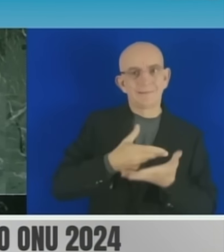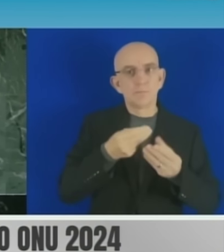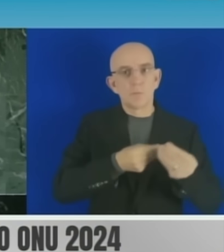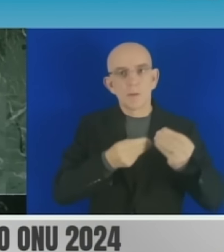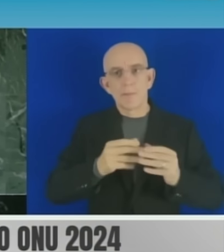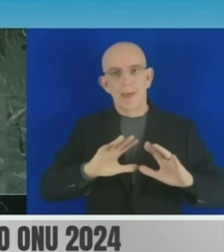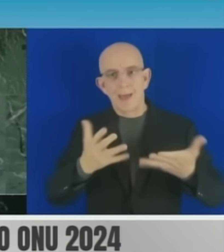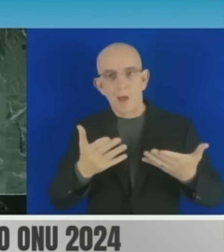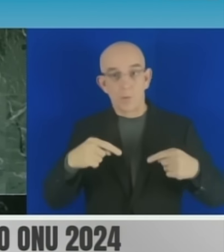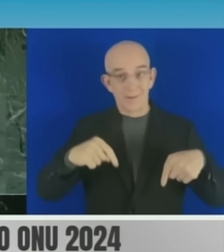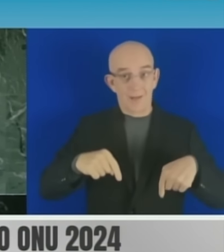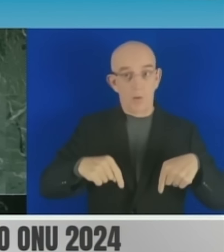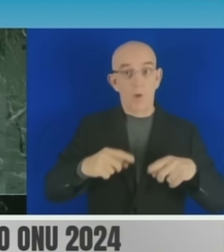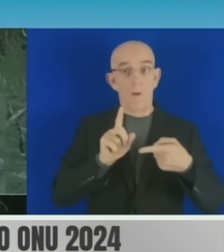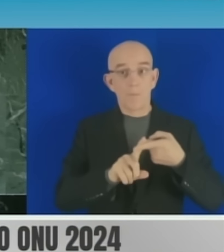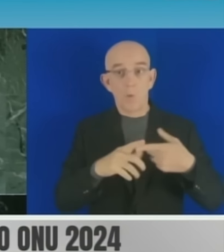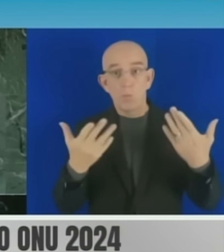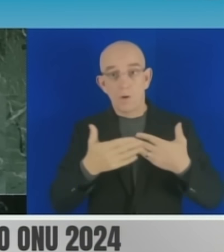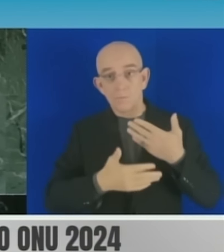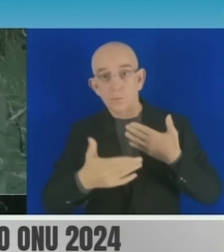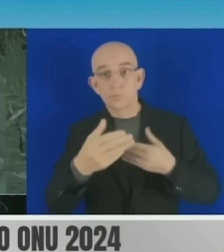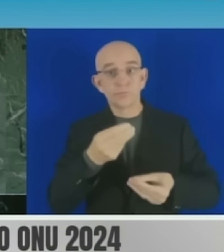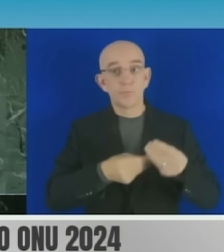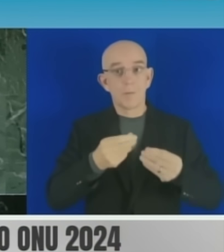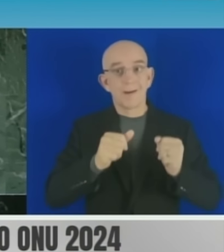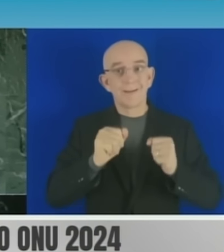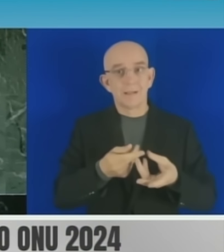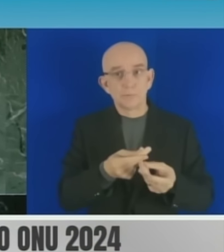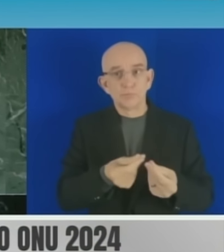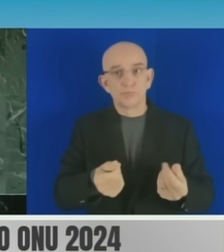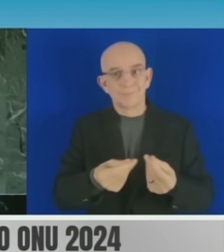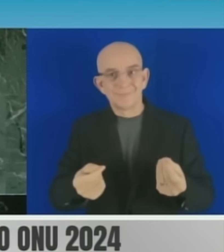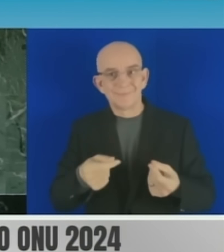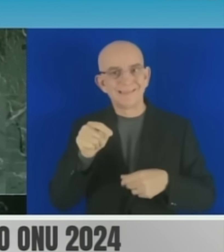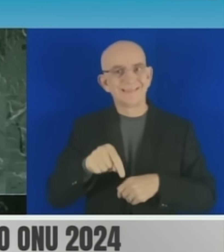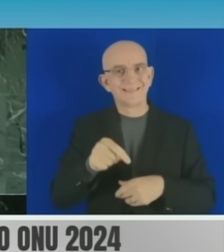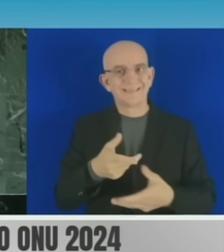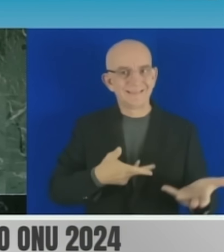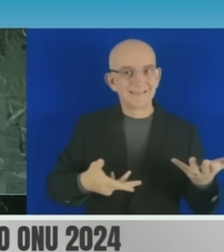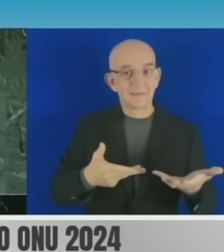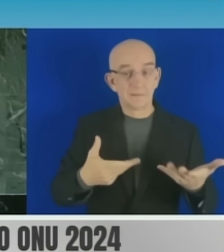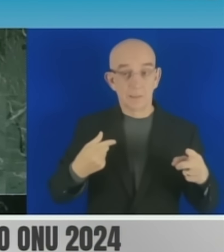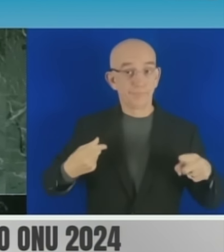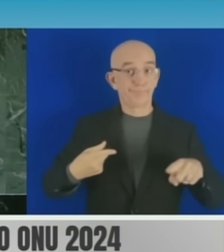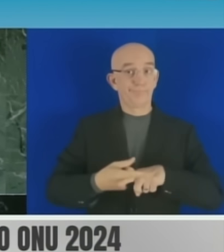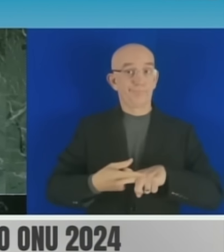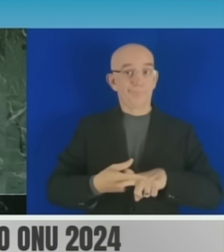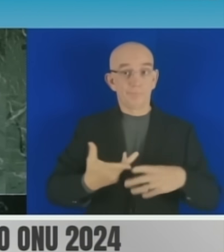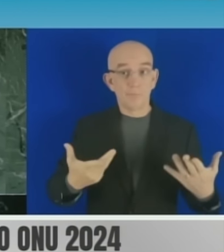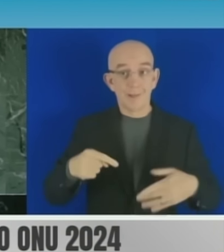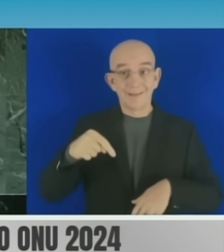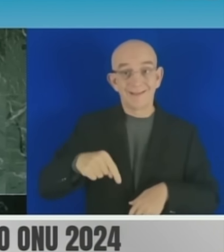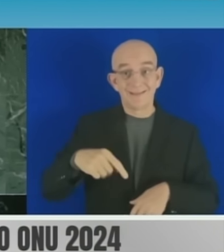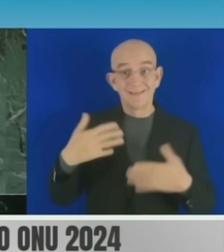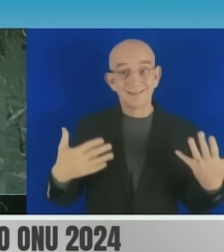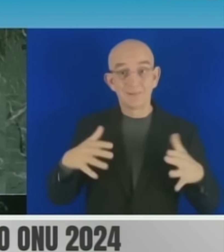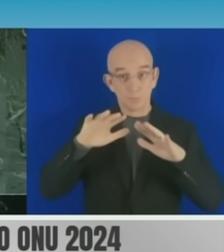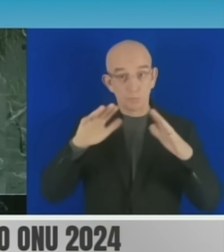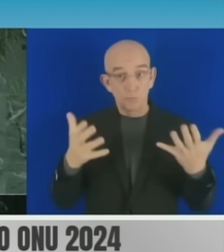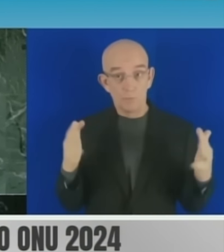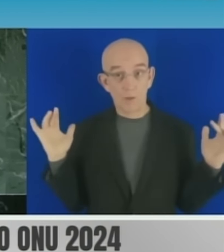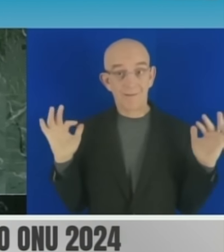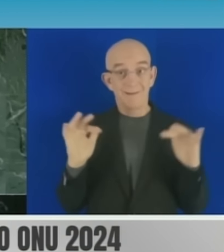exige un mayor pluralismo, el mundo es testigo de un creciente recurso al unilateralismo.